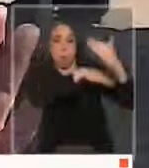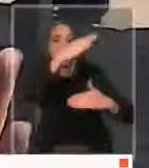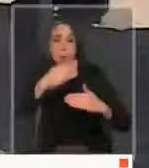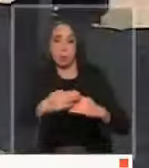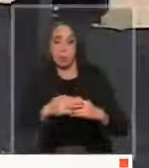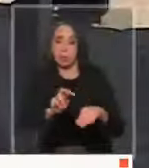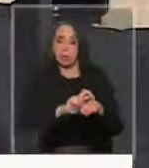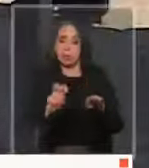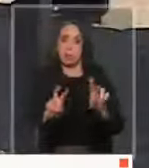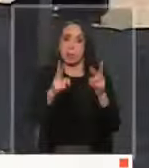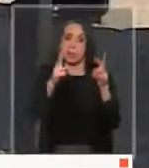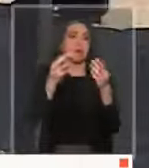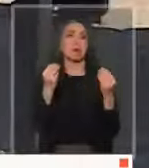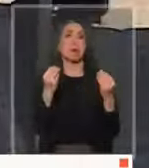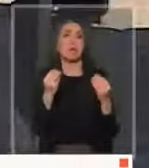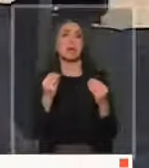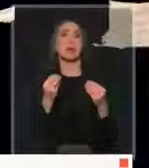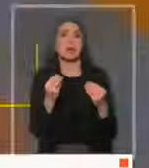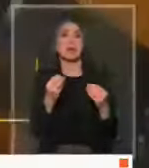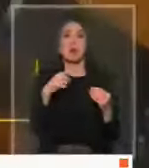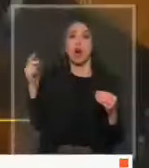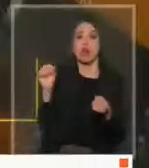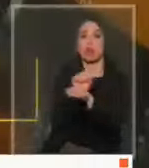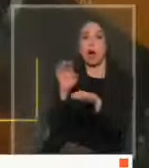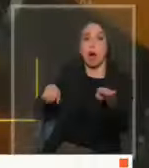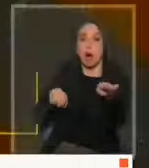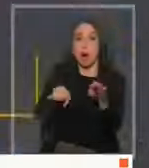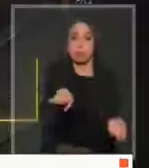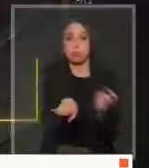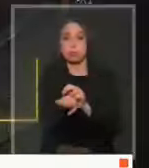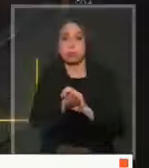auto y venía otro de atrás y los subió y se fueron.